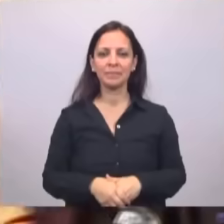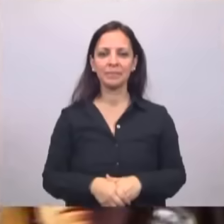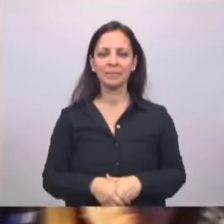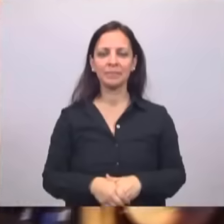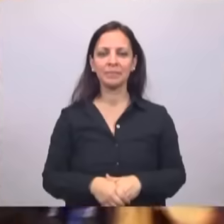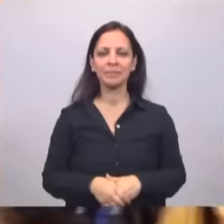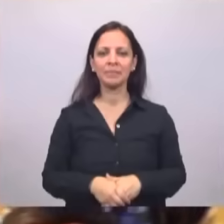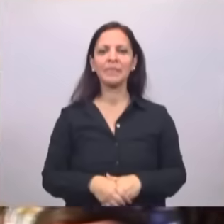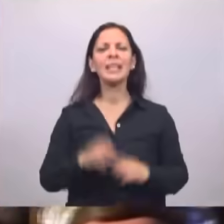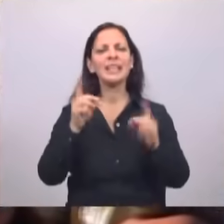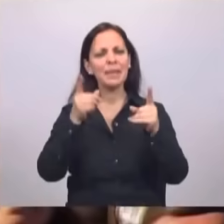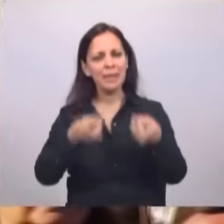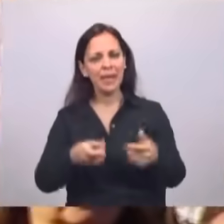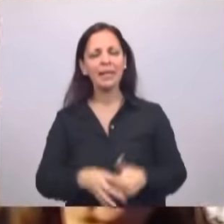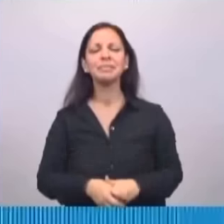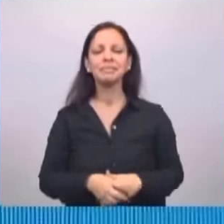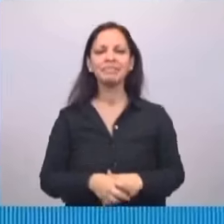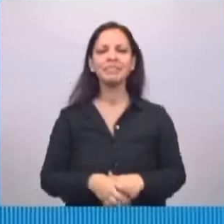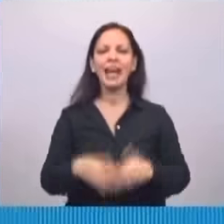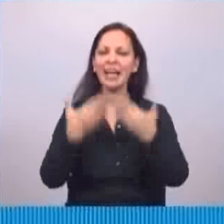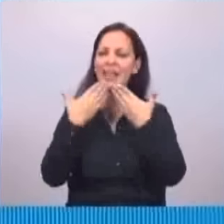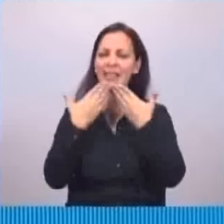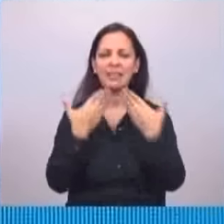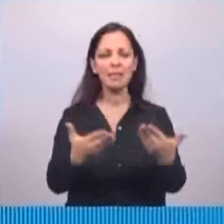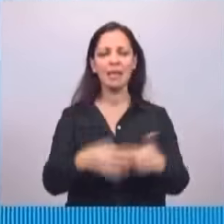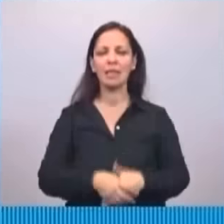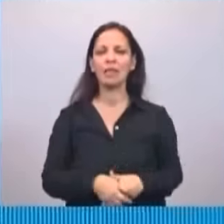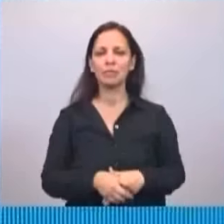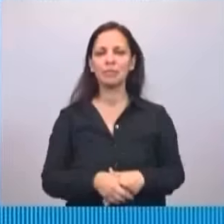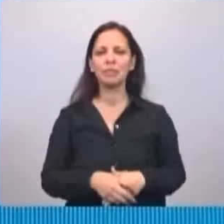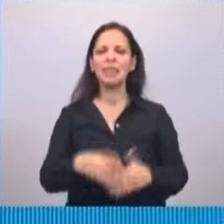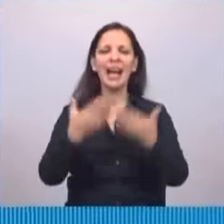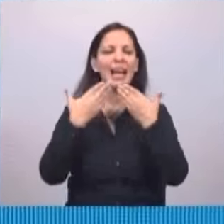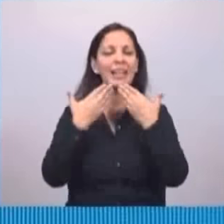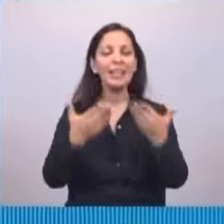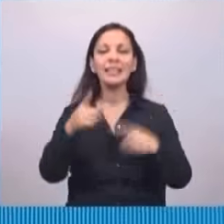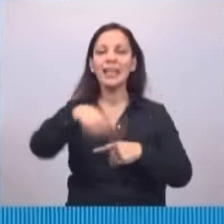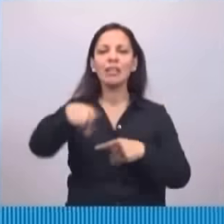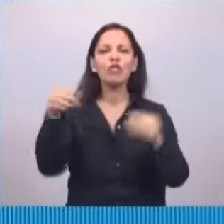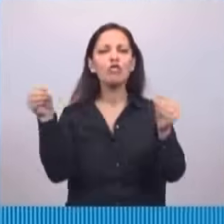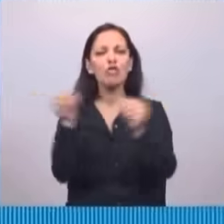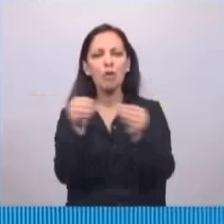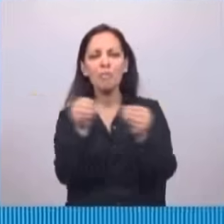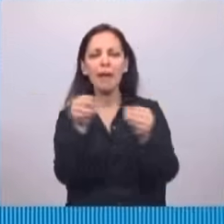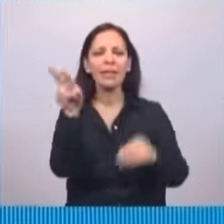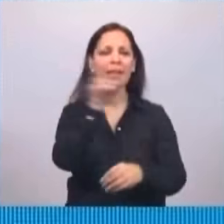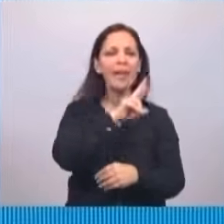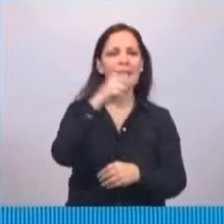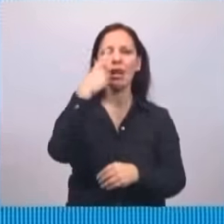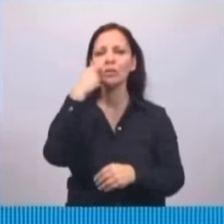Después, el agradecimiento, agradecer a los compañeros y